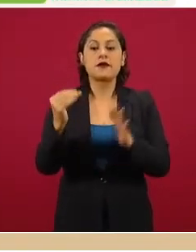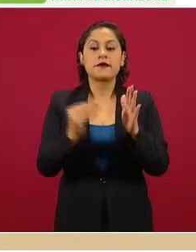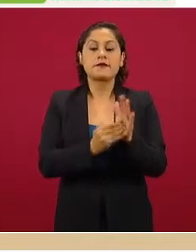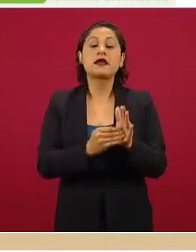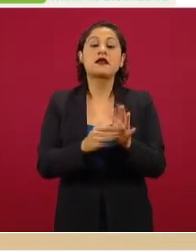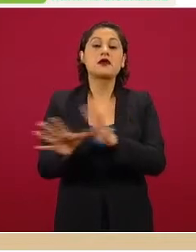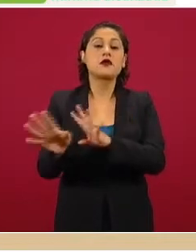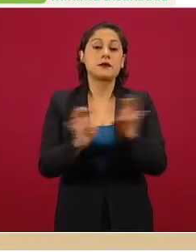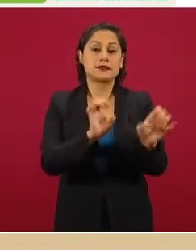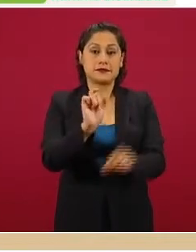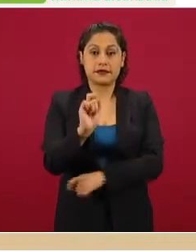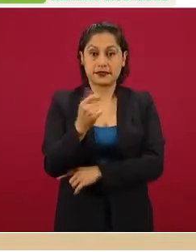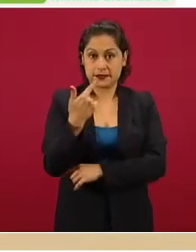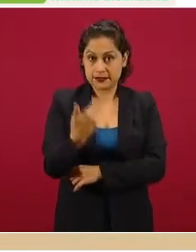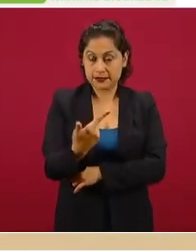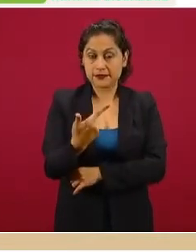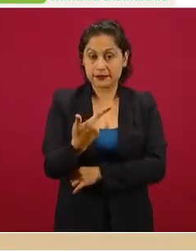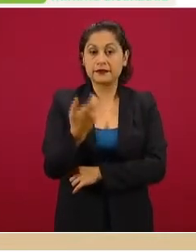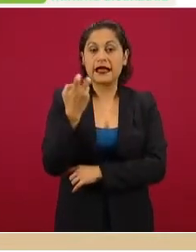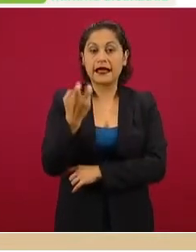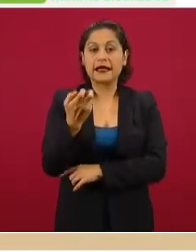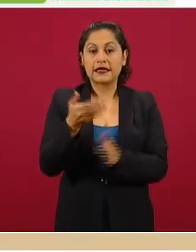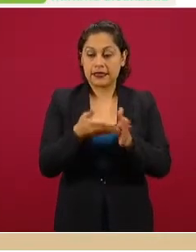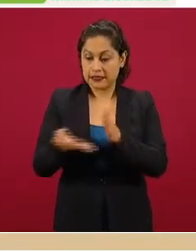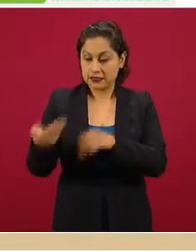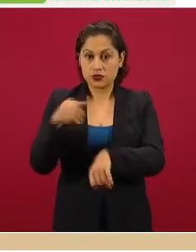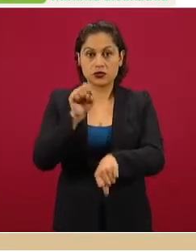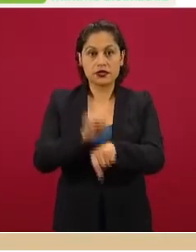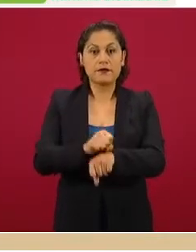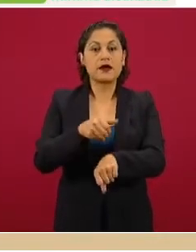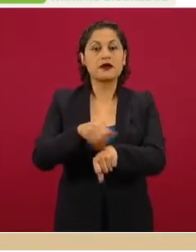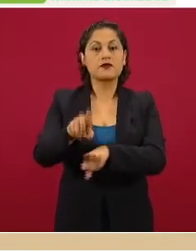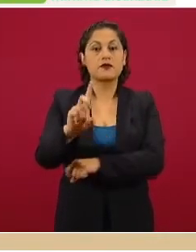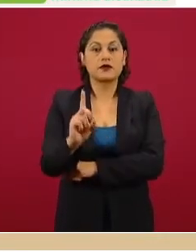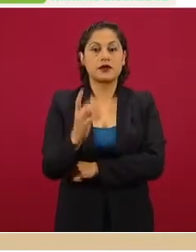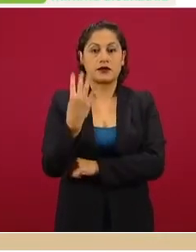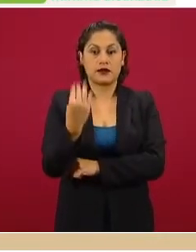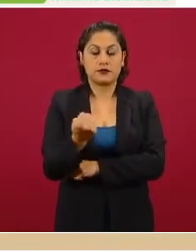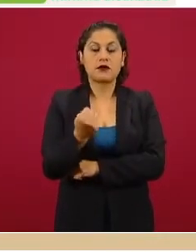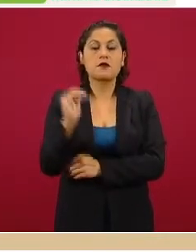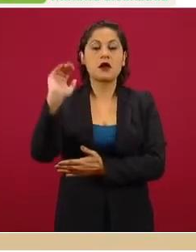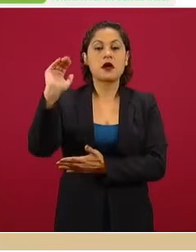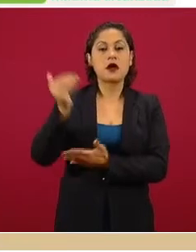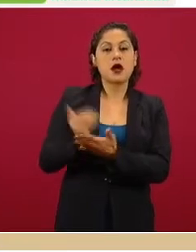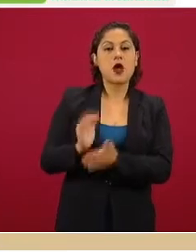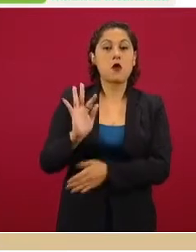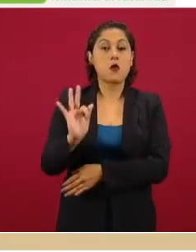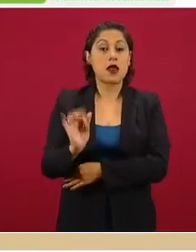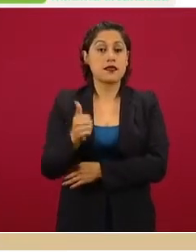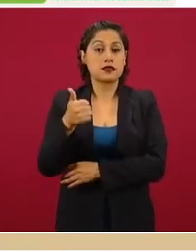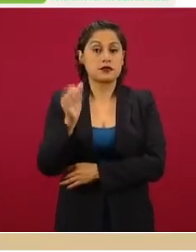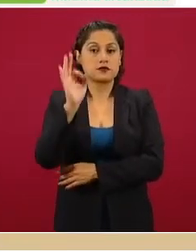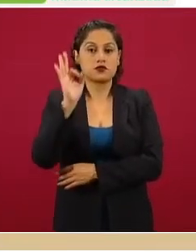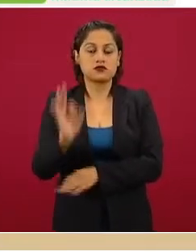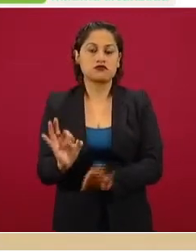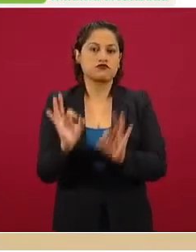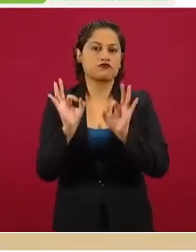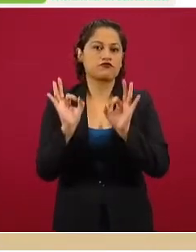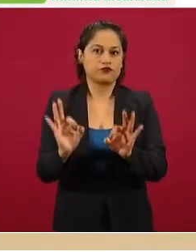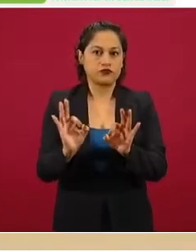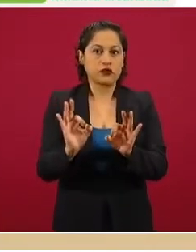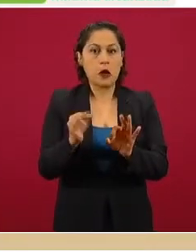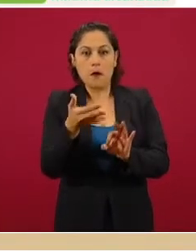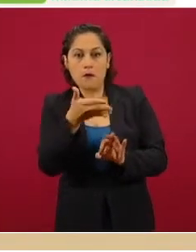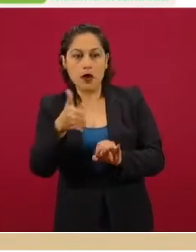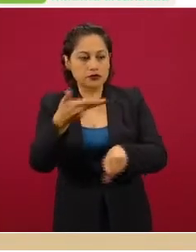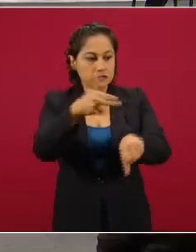9.927. Eso ocurrió en la semana 39, una reducción de 46%. Casi la mitad de las camas